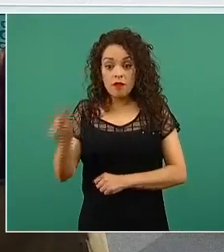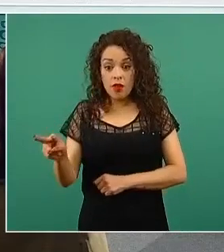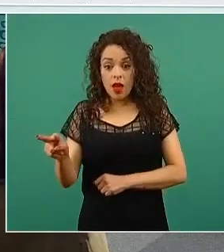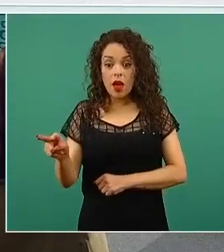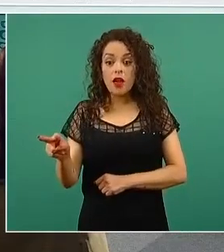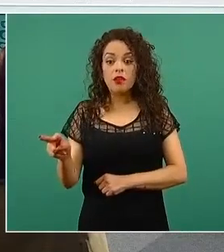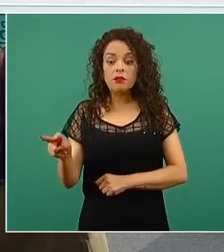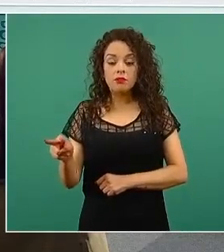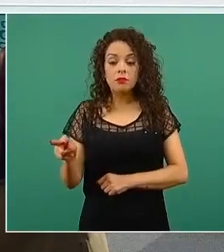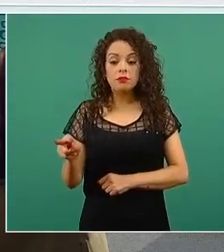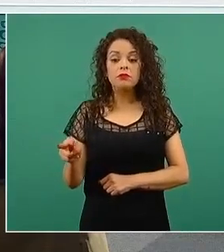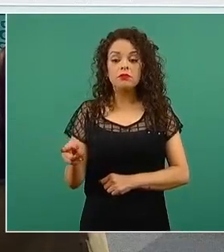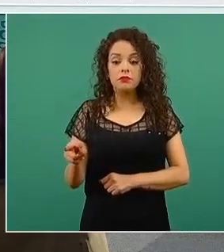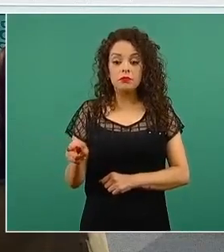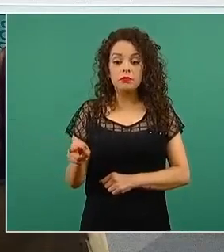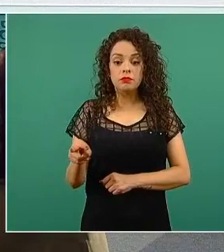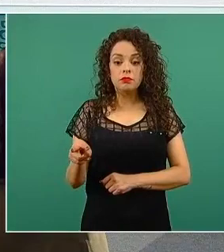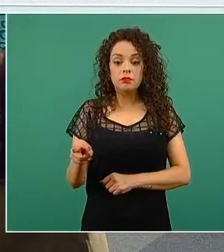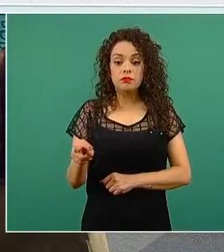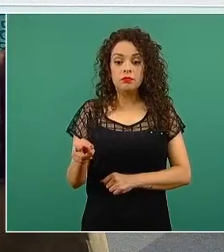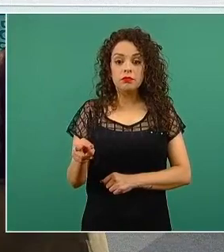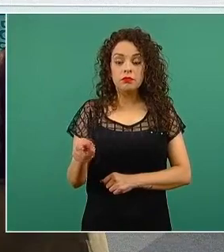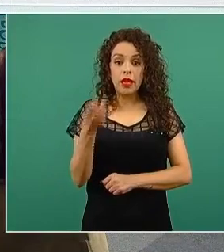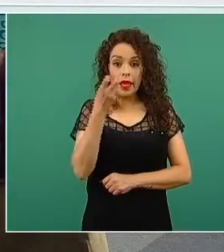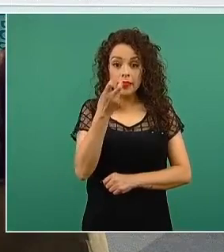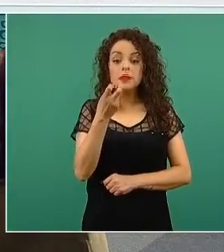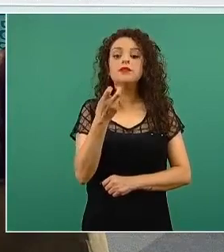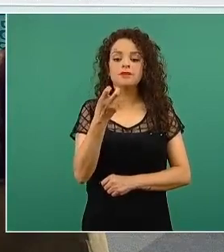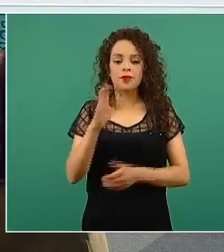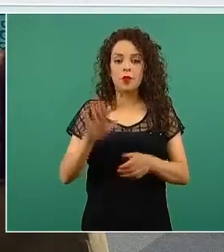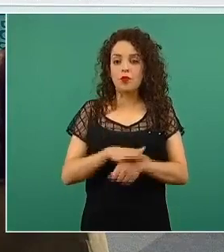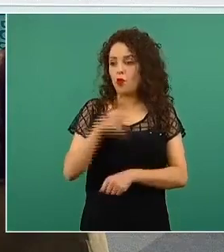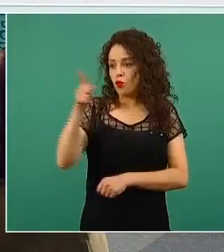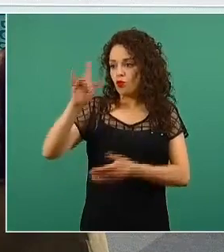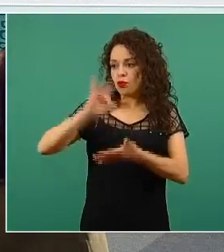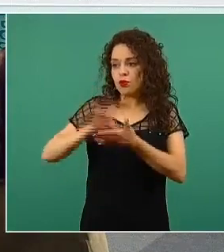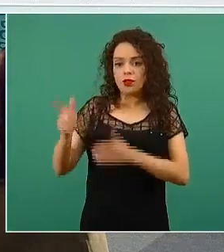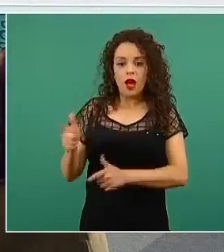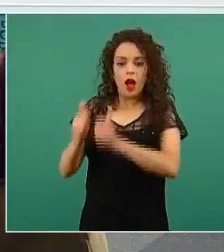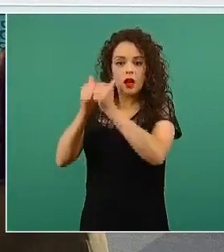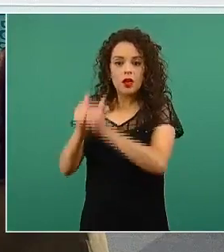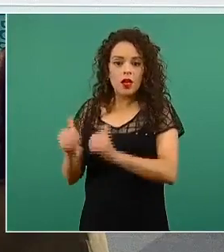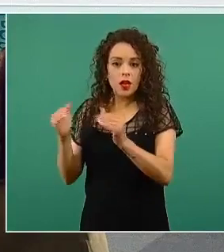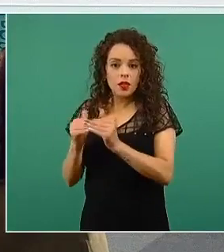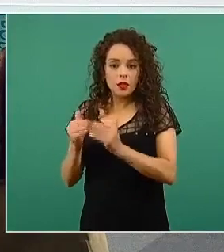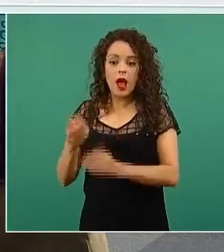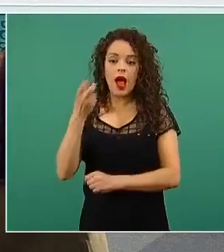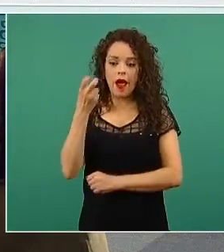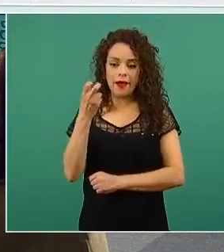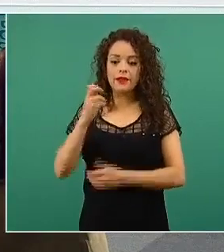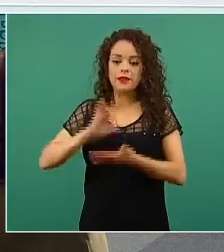quedó en casa, logramos tener esta curva y no esta. La siguiente, por favor.